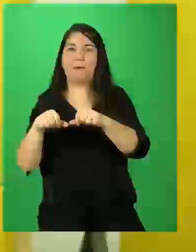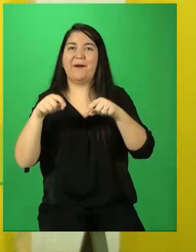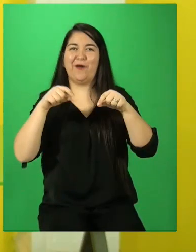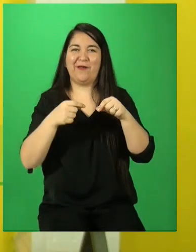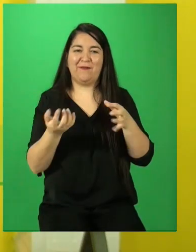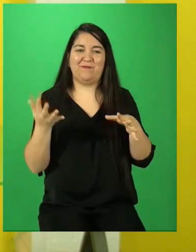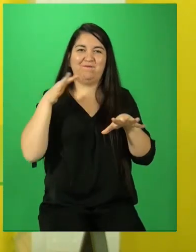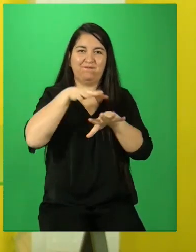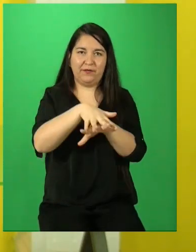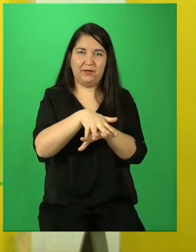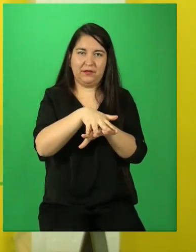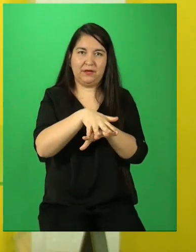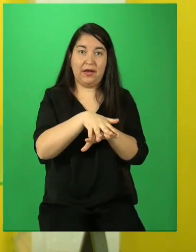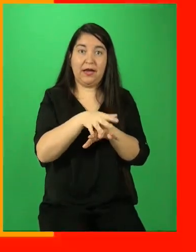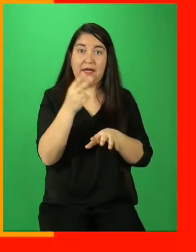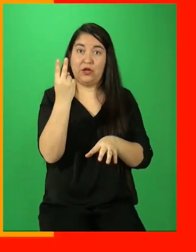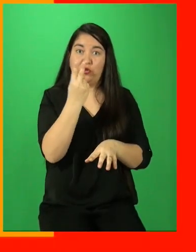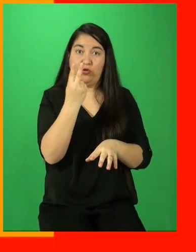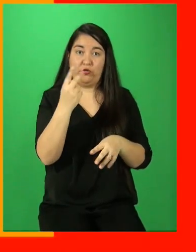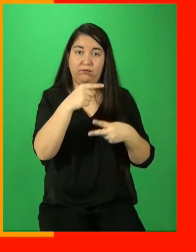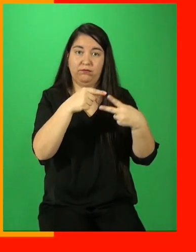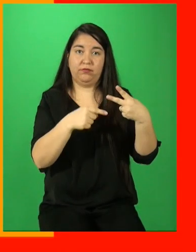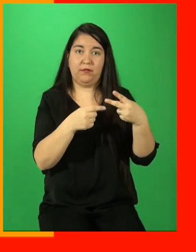mezclas. Tenemos 2 tipos de mezclas